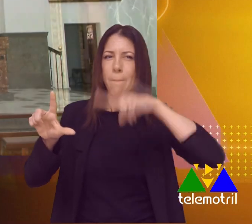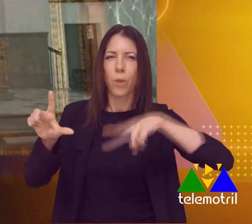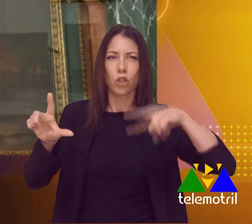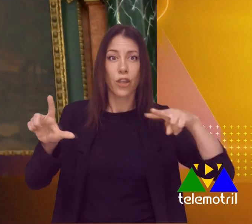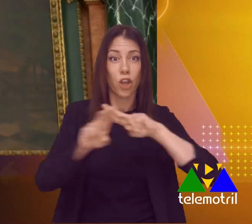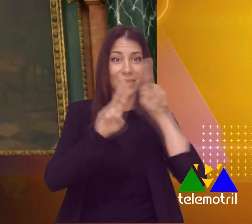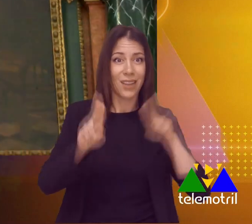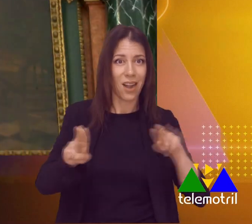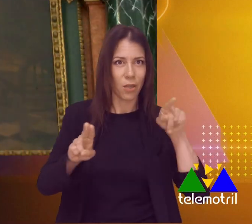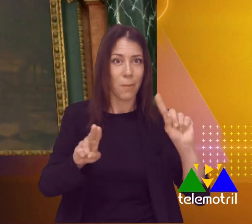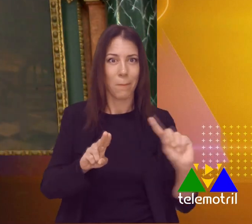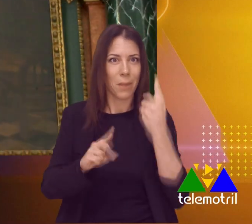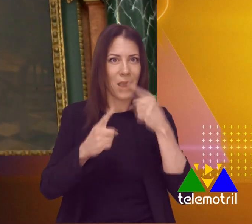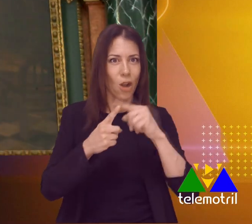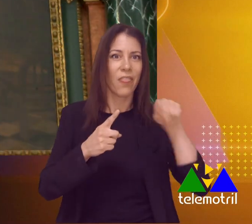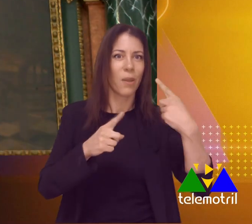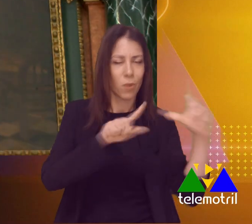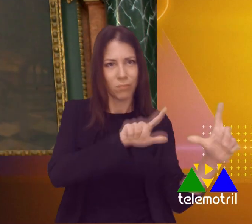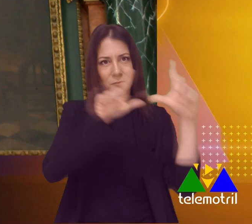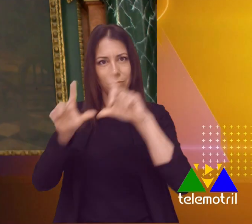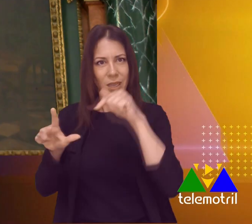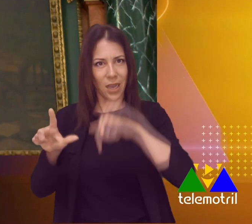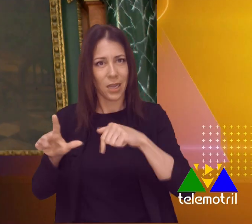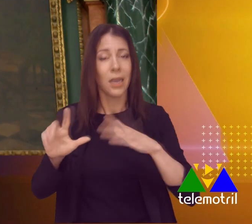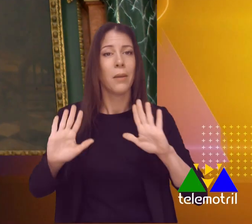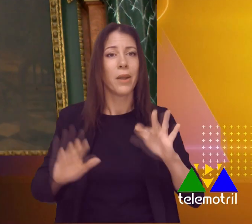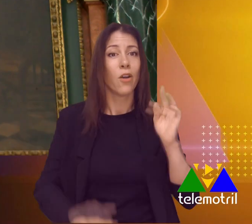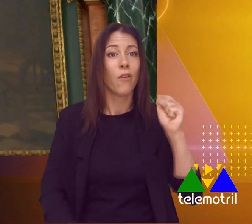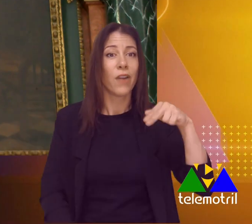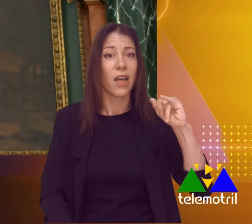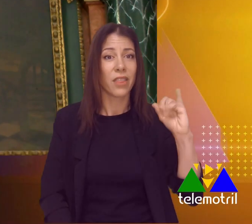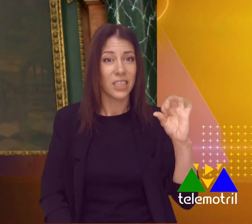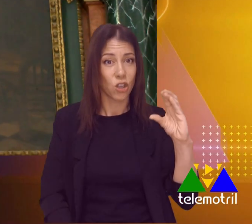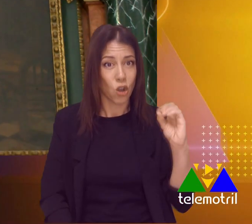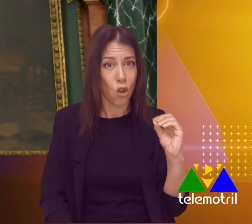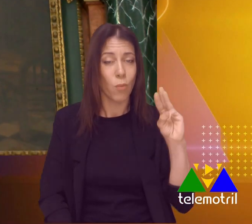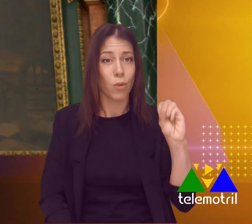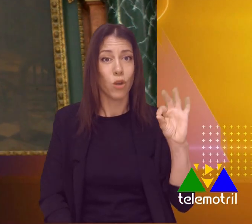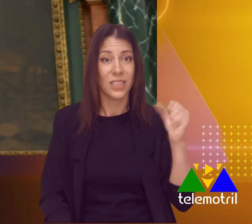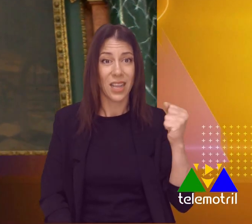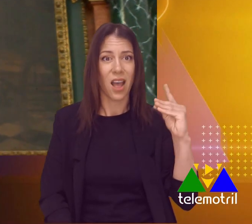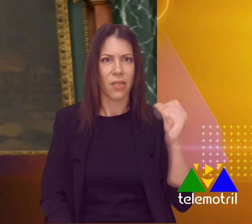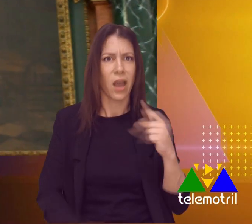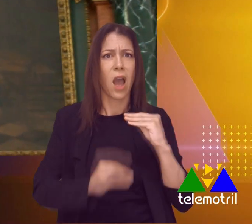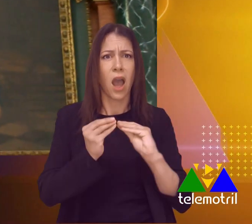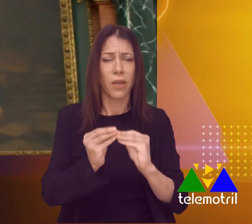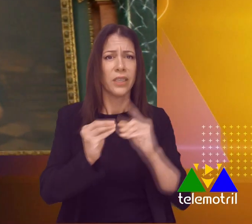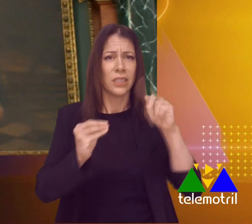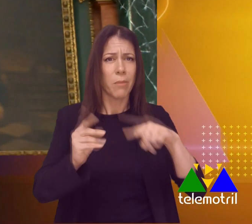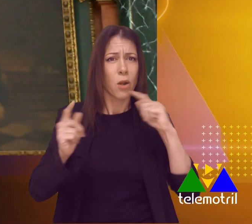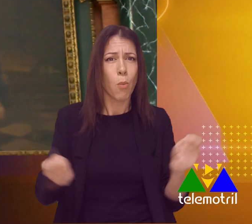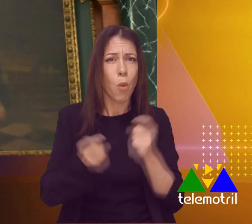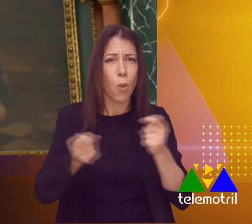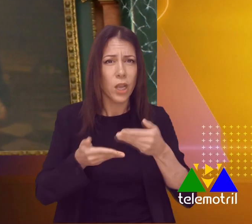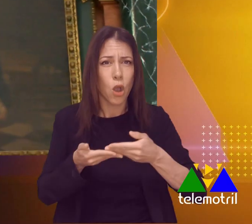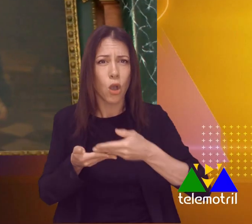antes de ponerse aquí. Es curioso. Y ya digo que Francisco Posada Chinchilla hizo y publicó en los